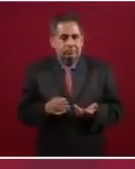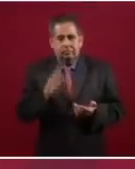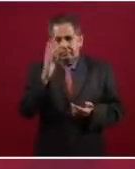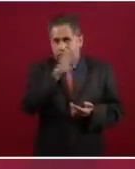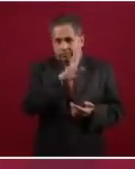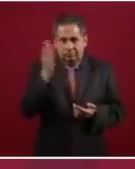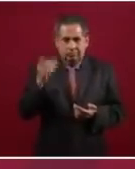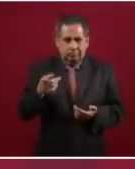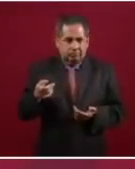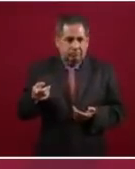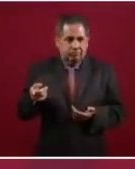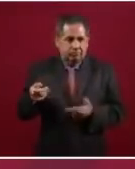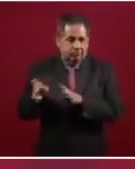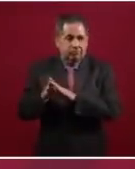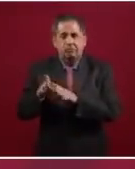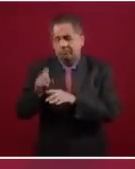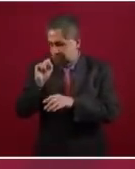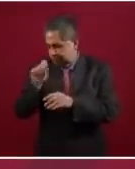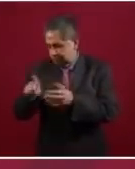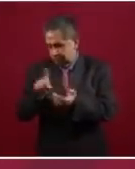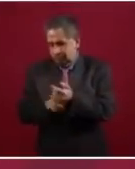no?